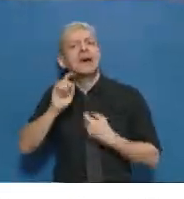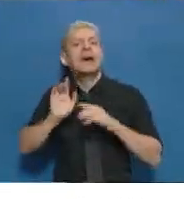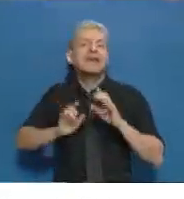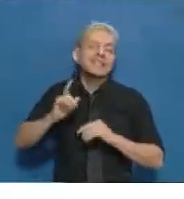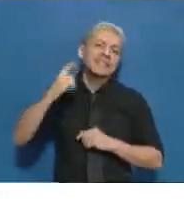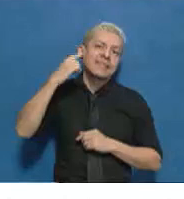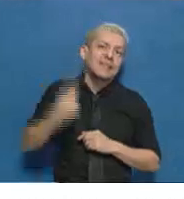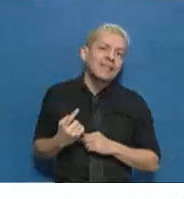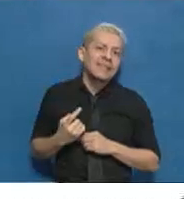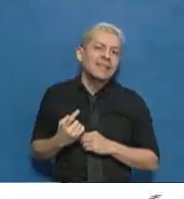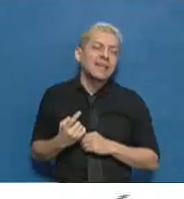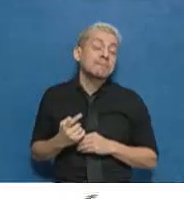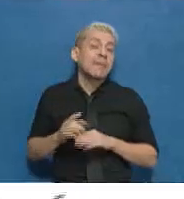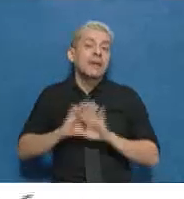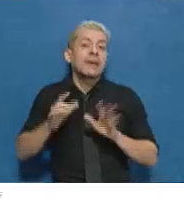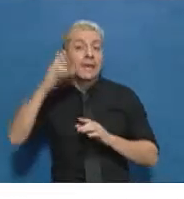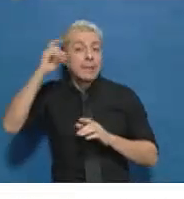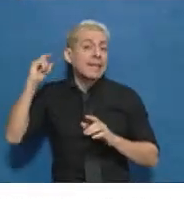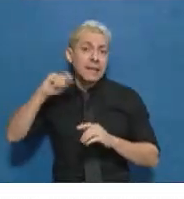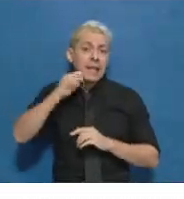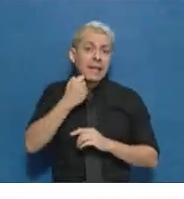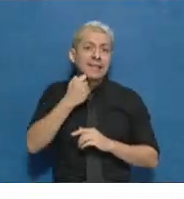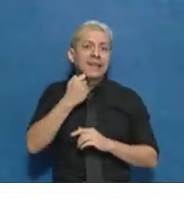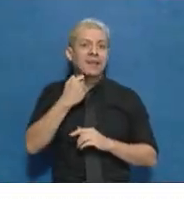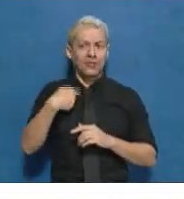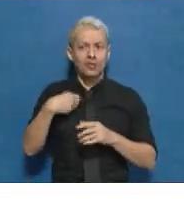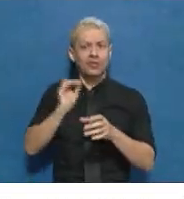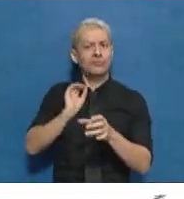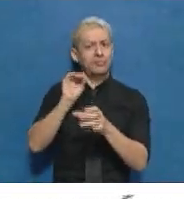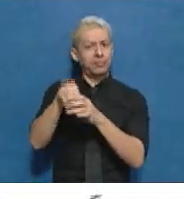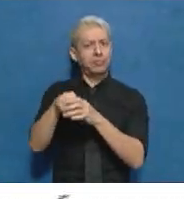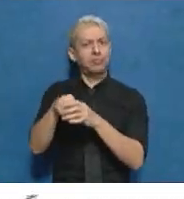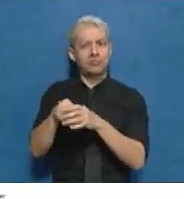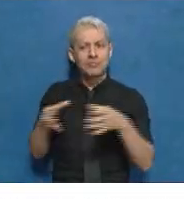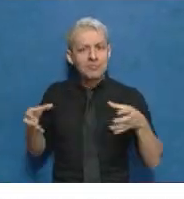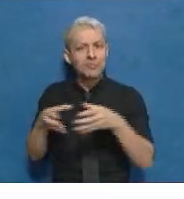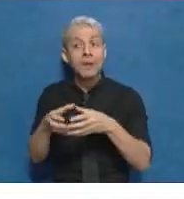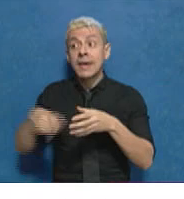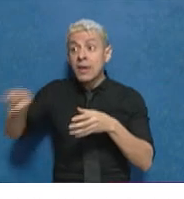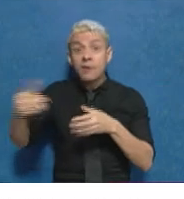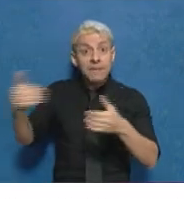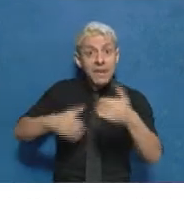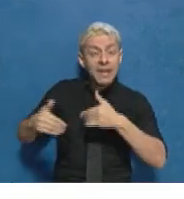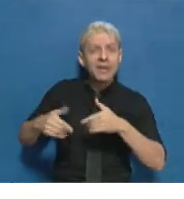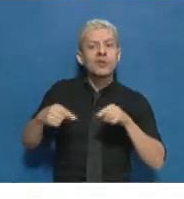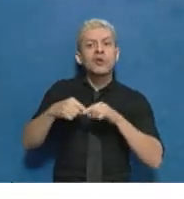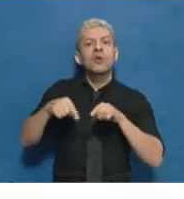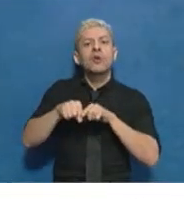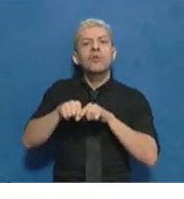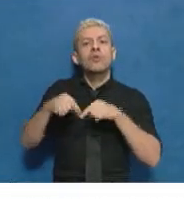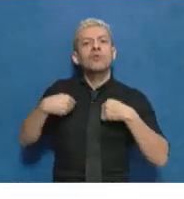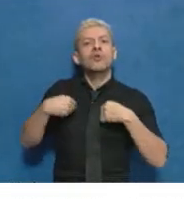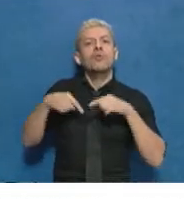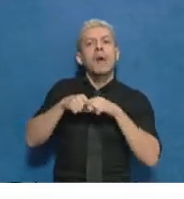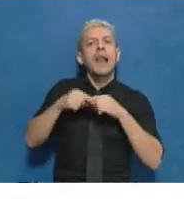pero bueno, una experiencia muy linda de haber sido como parte, como una mamá cuando ellos están acá, porque bueno, cuando se,